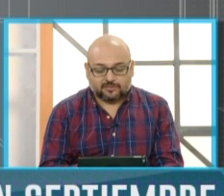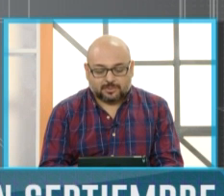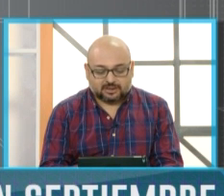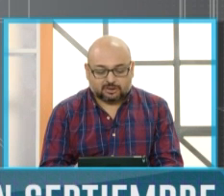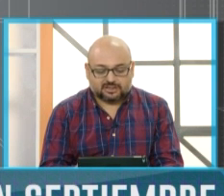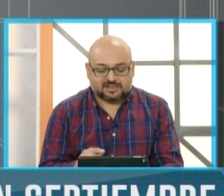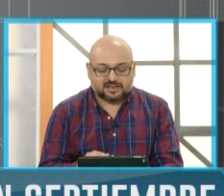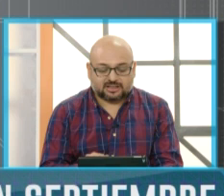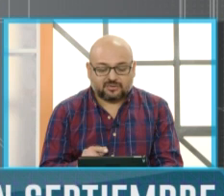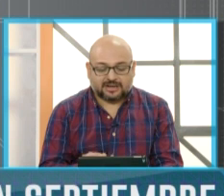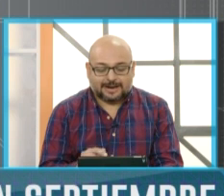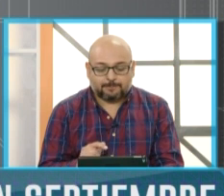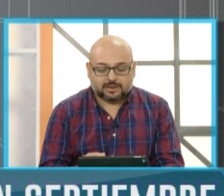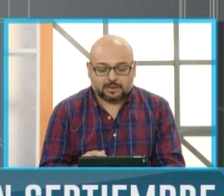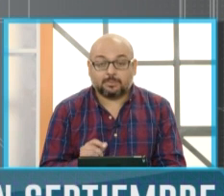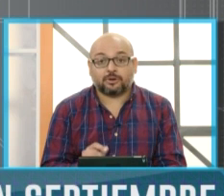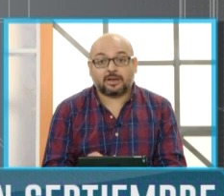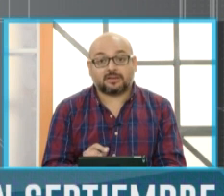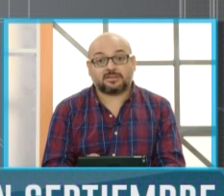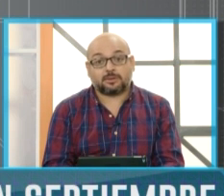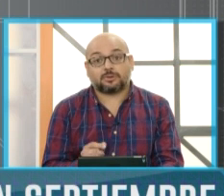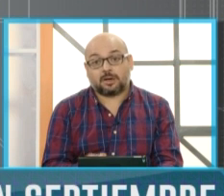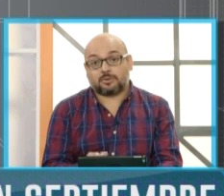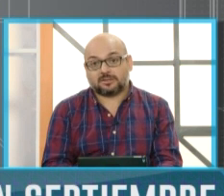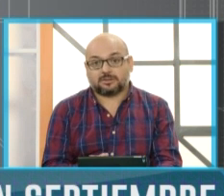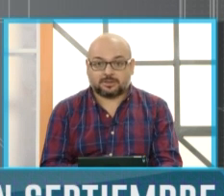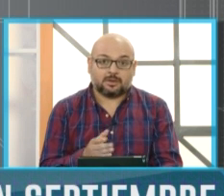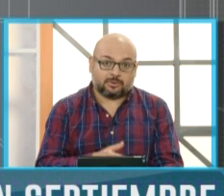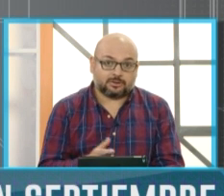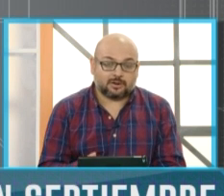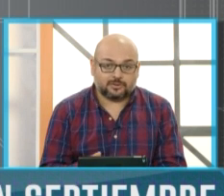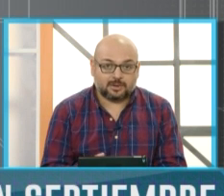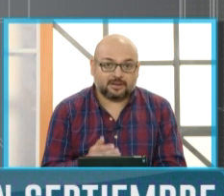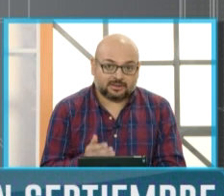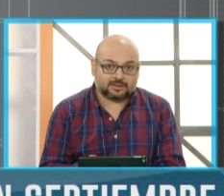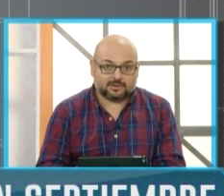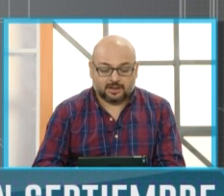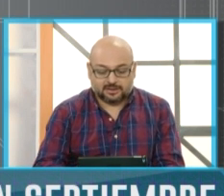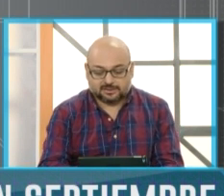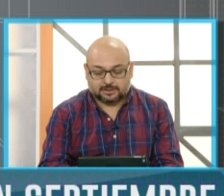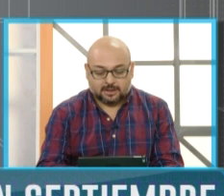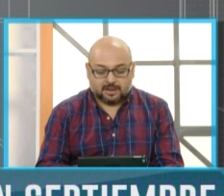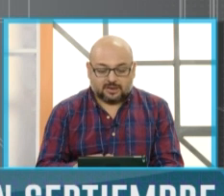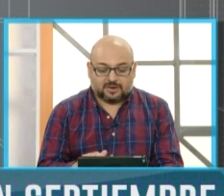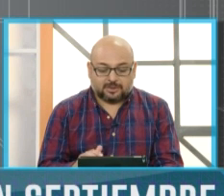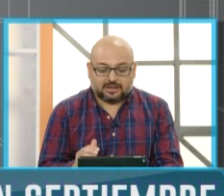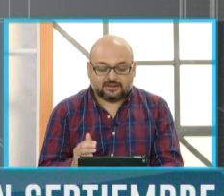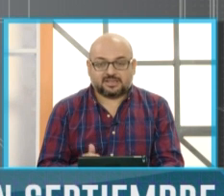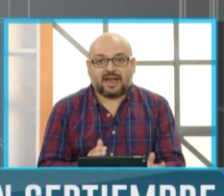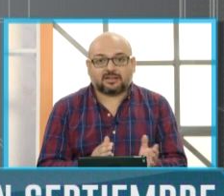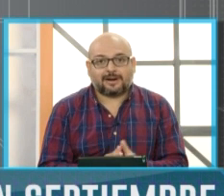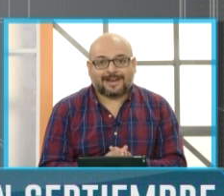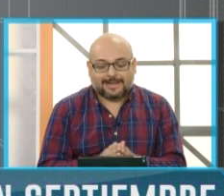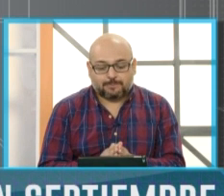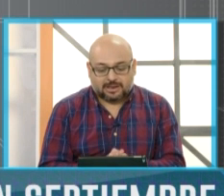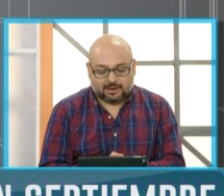se confirmara esta noticia, se ratificaría la pérdida del poder adquisitivo de las jubilaciones. Bueno, está confirmada, está ratificada y es así. Y finalmente alguien dice, hay